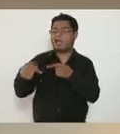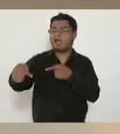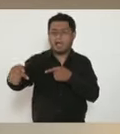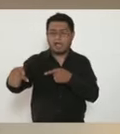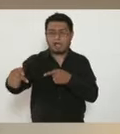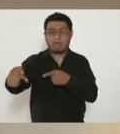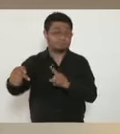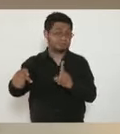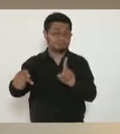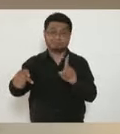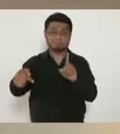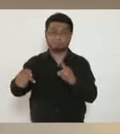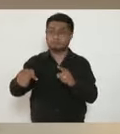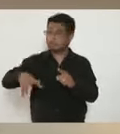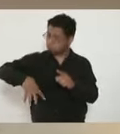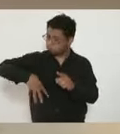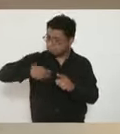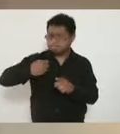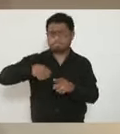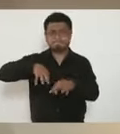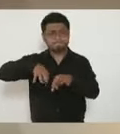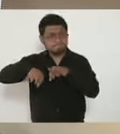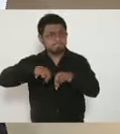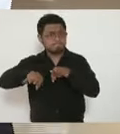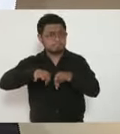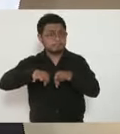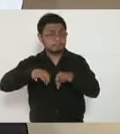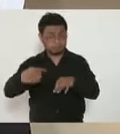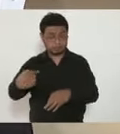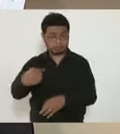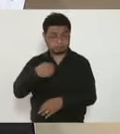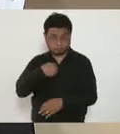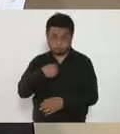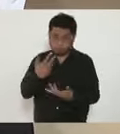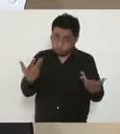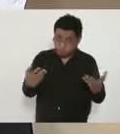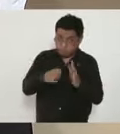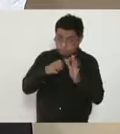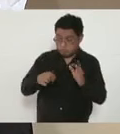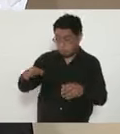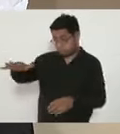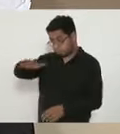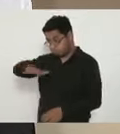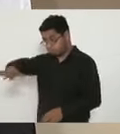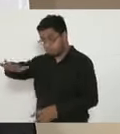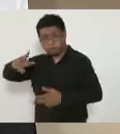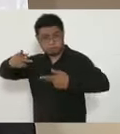Yo, si así lo decide el pueblo